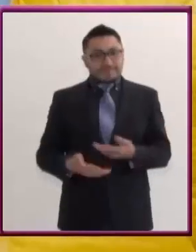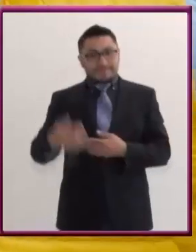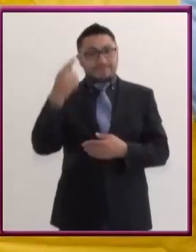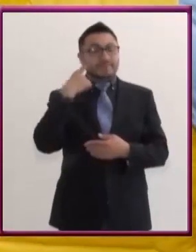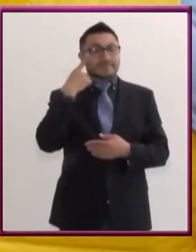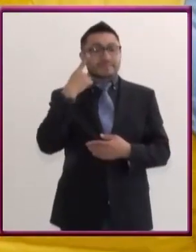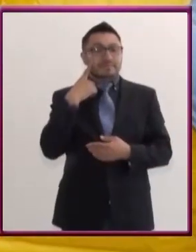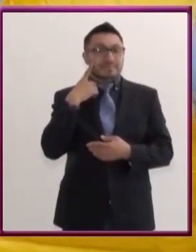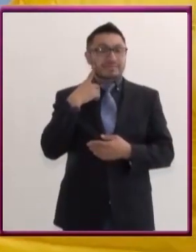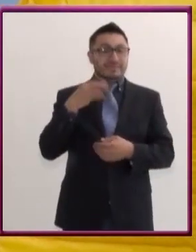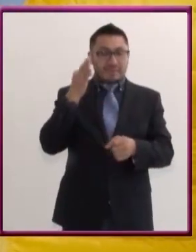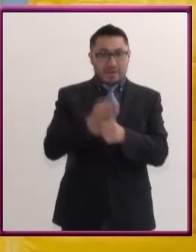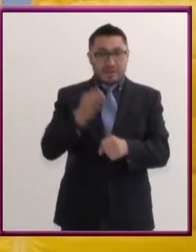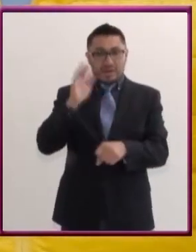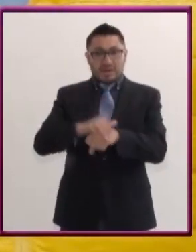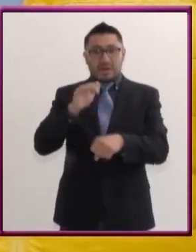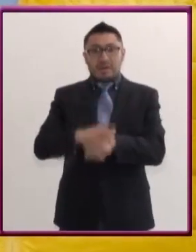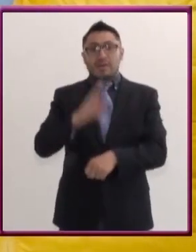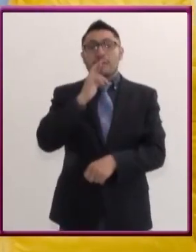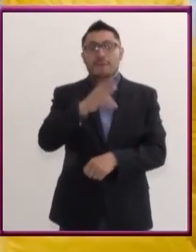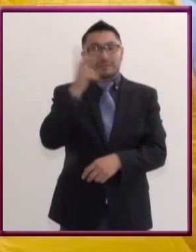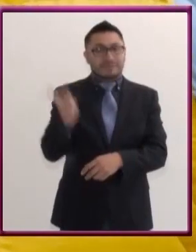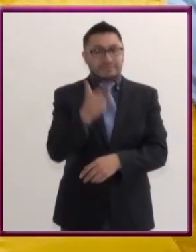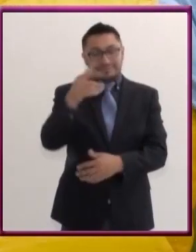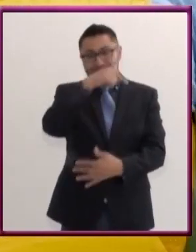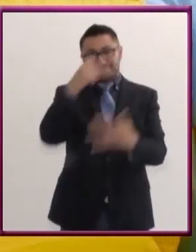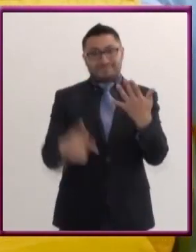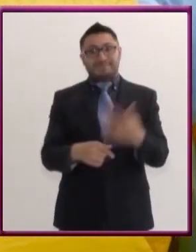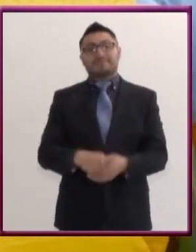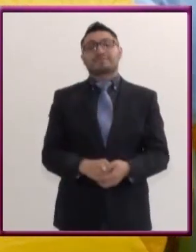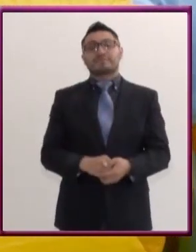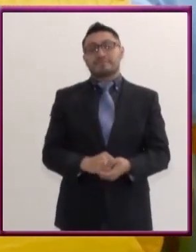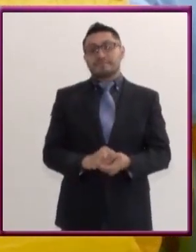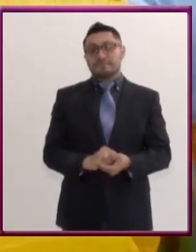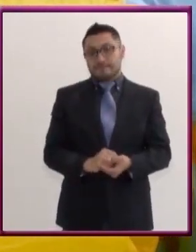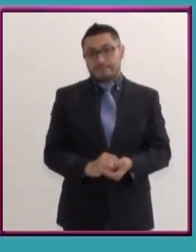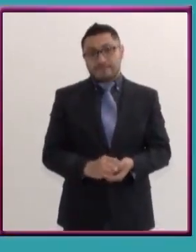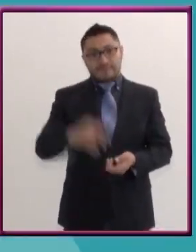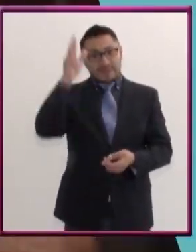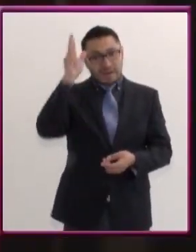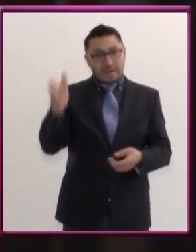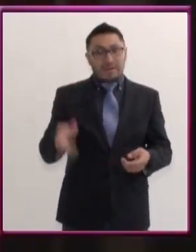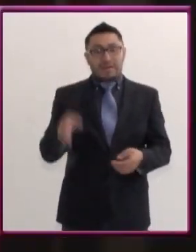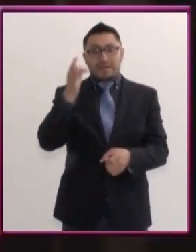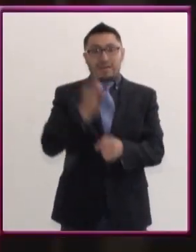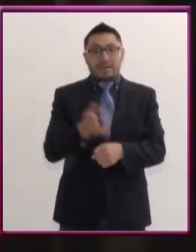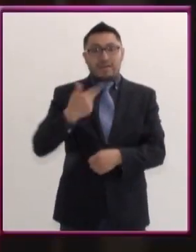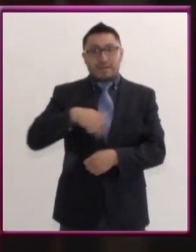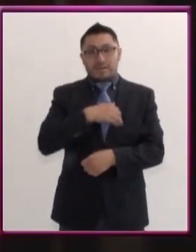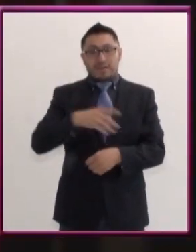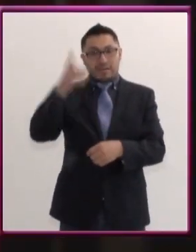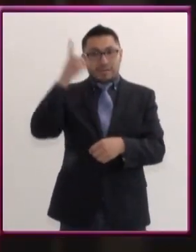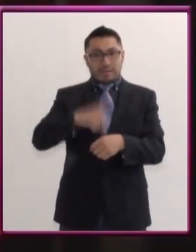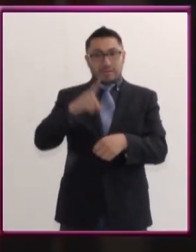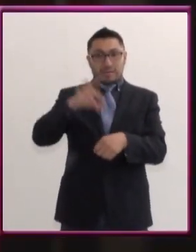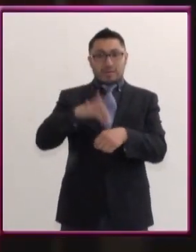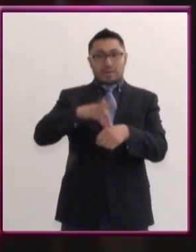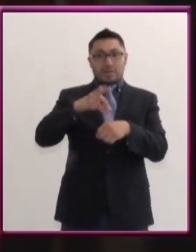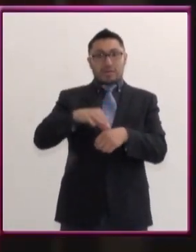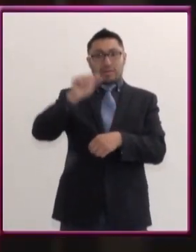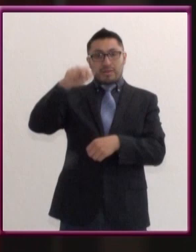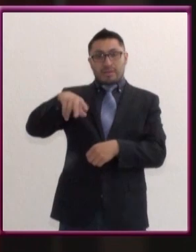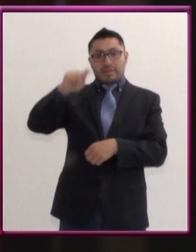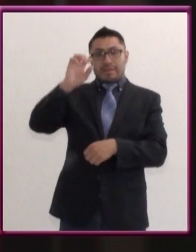Mira, vamos con un amigo que nos puede responder todo esto. Hola, ¿qué tal? Estamos con el doctor Antonio